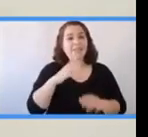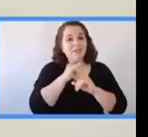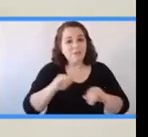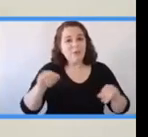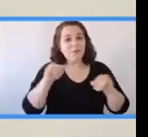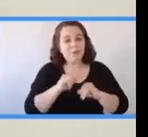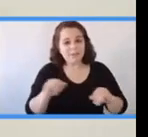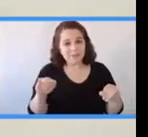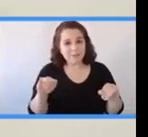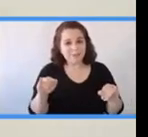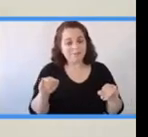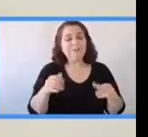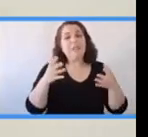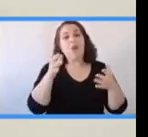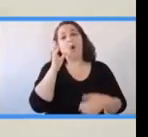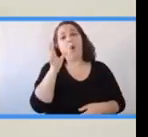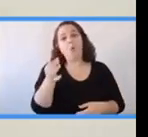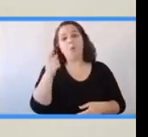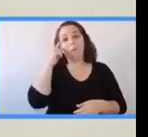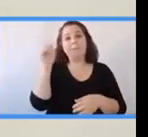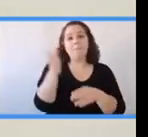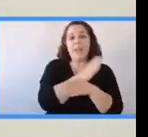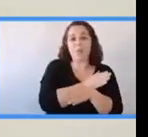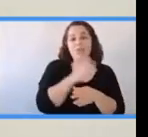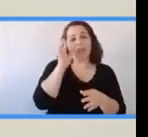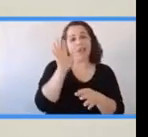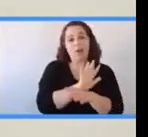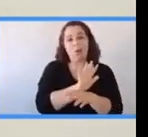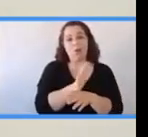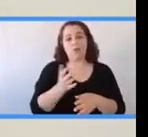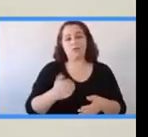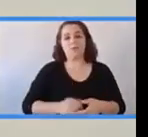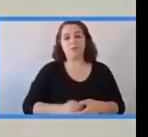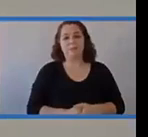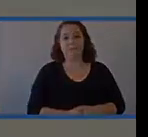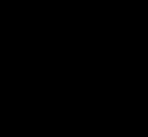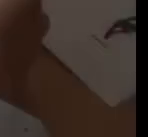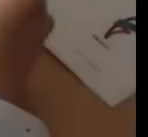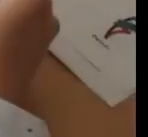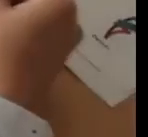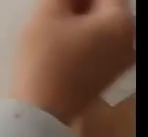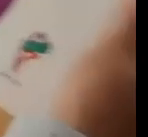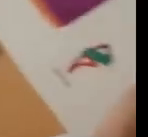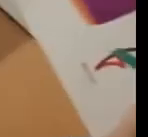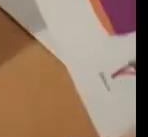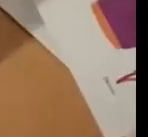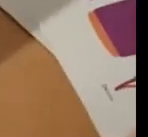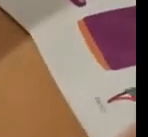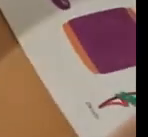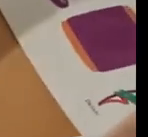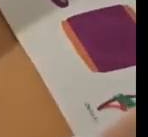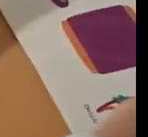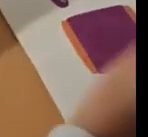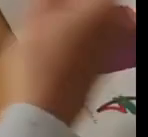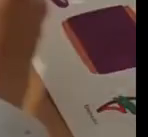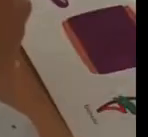de falta de información, y por supuesto son prejuicios erróneos. En pantalla